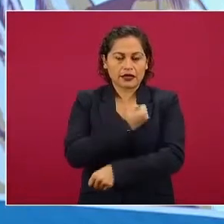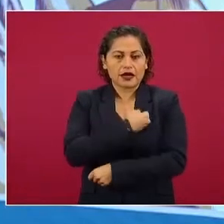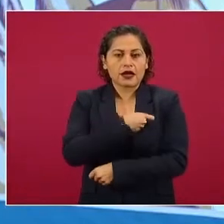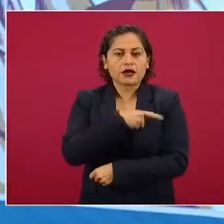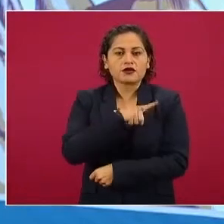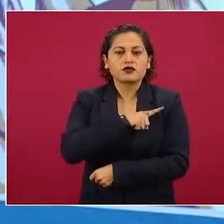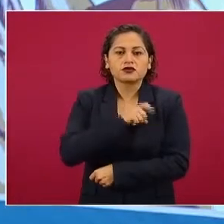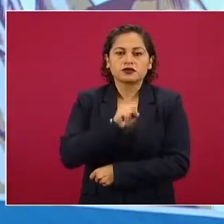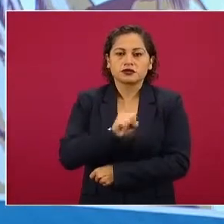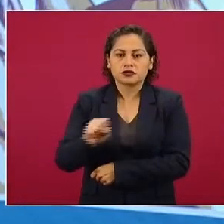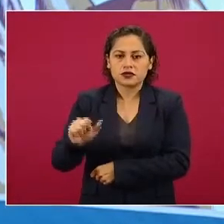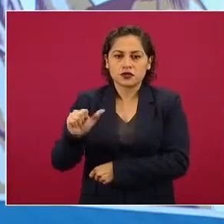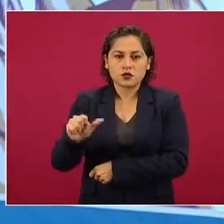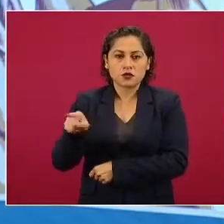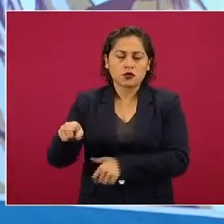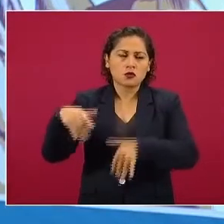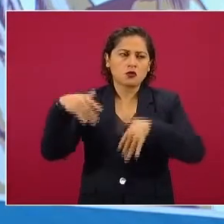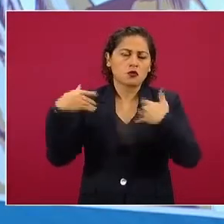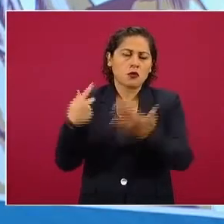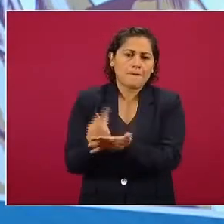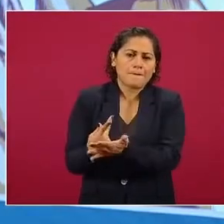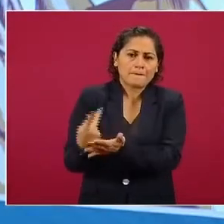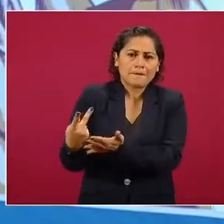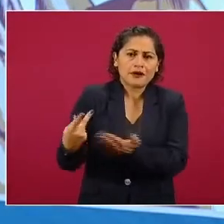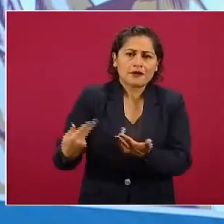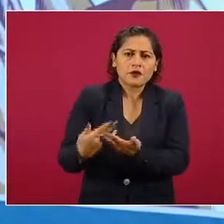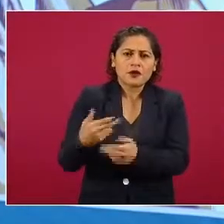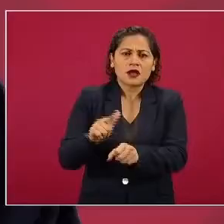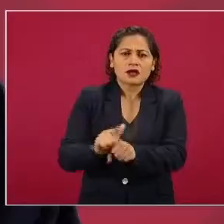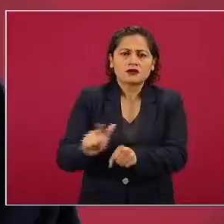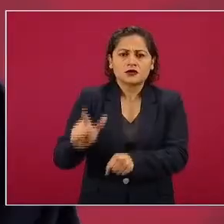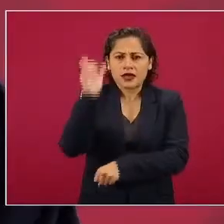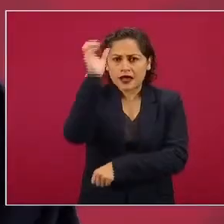investigador emérito, Premio Nacional de Ciencia.